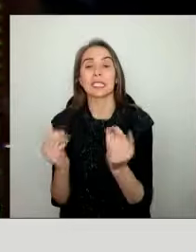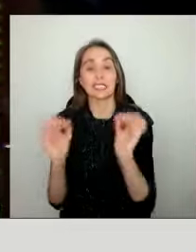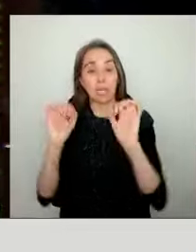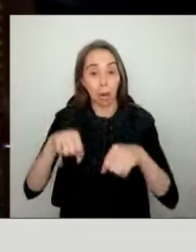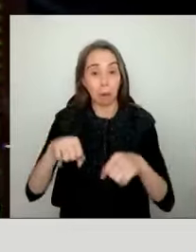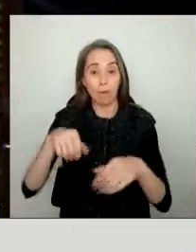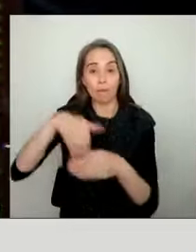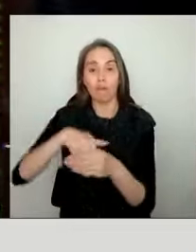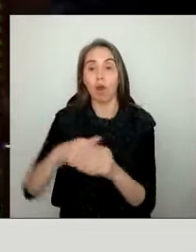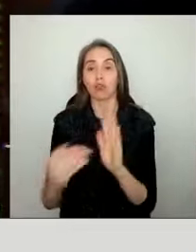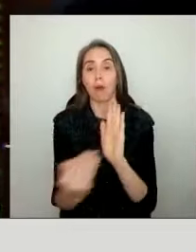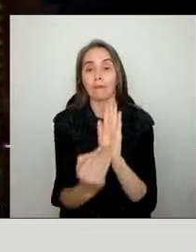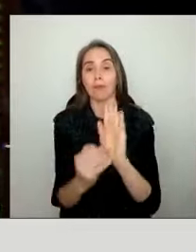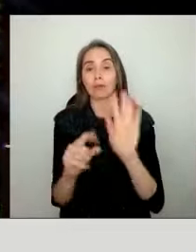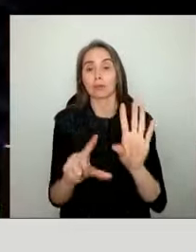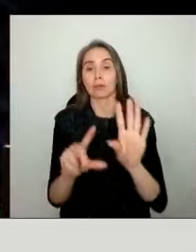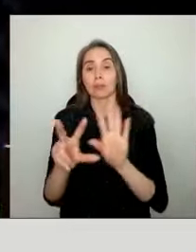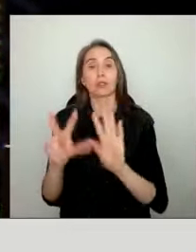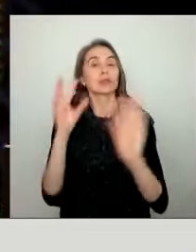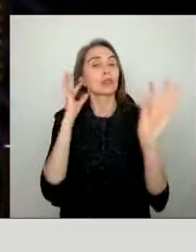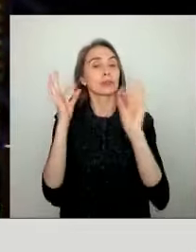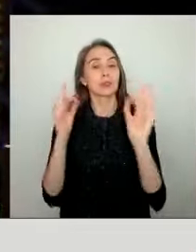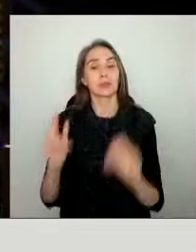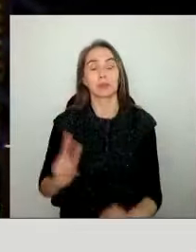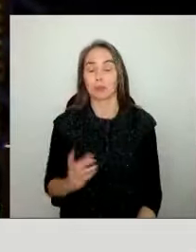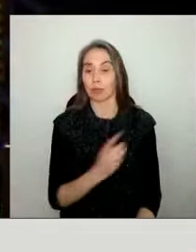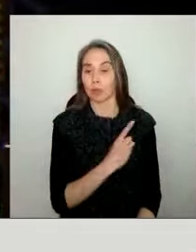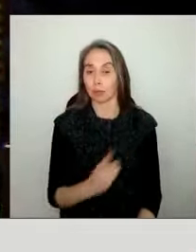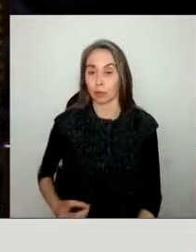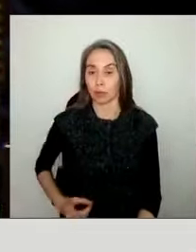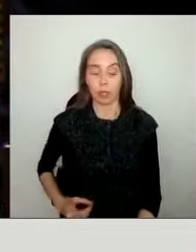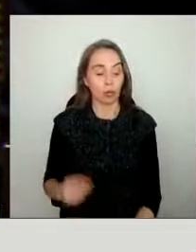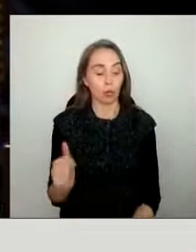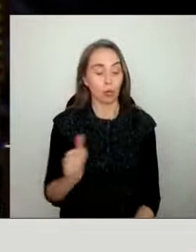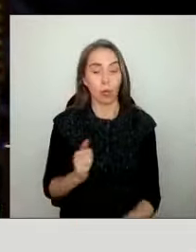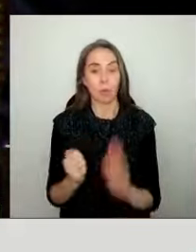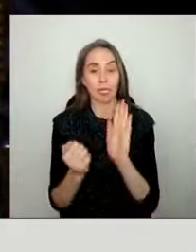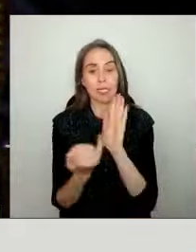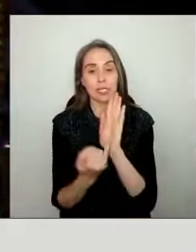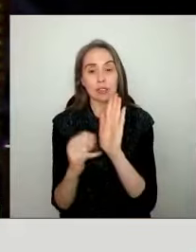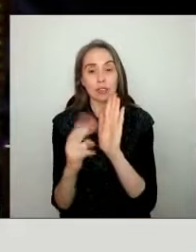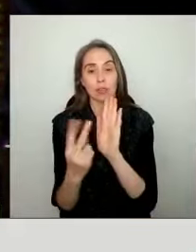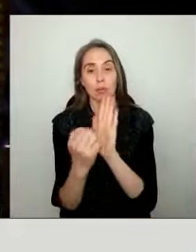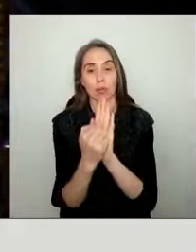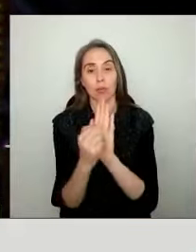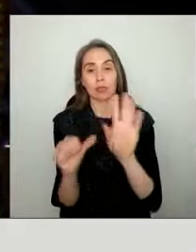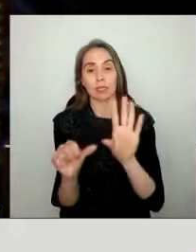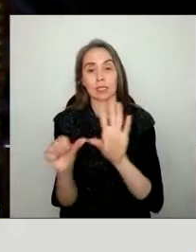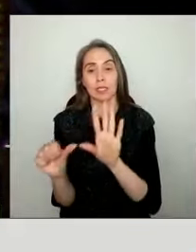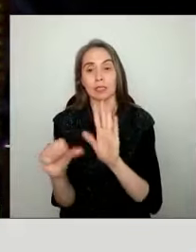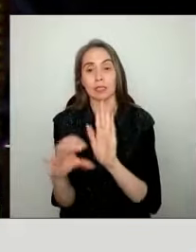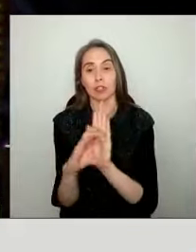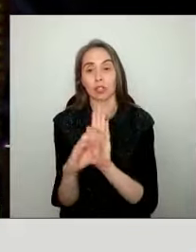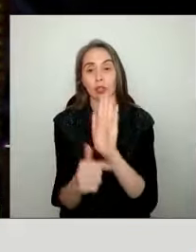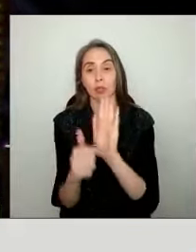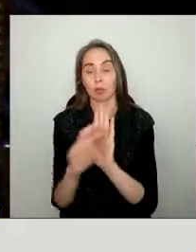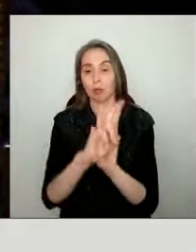de 78 diputadas y diputados en virtud de lo dispuesto en el inciso segundo del artículo 66 de la constitución política de la